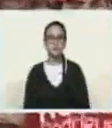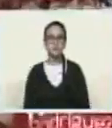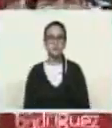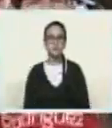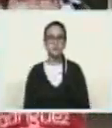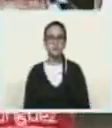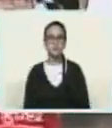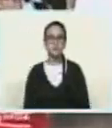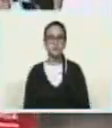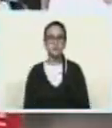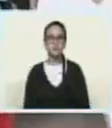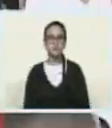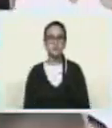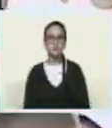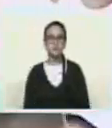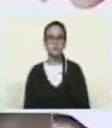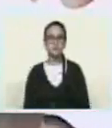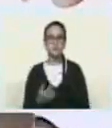Les voy a poner un ejemplo.